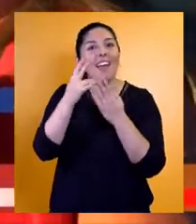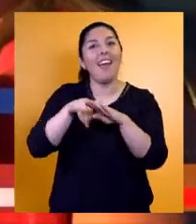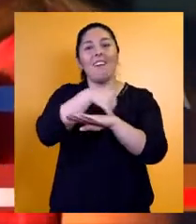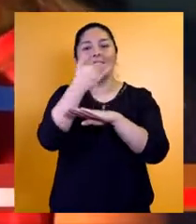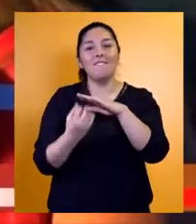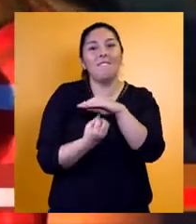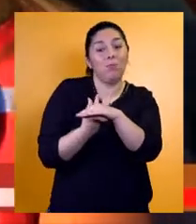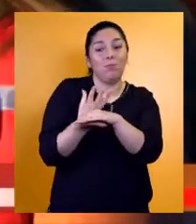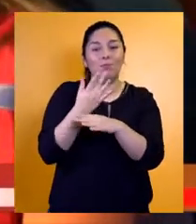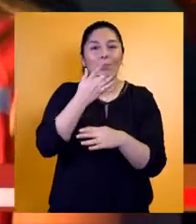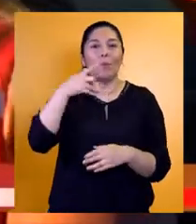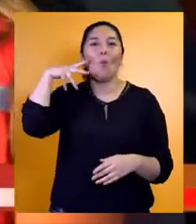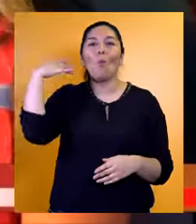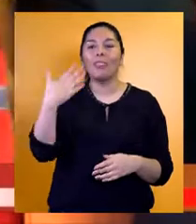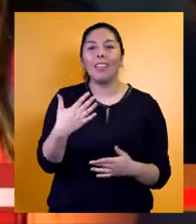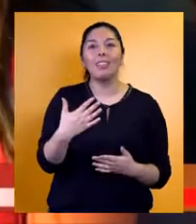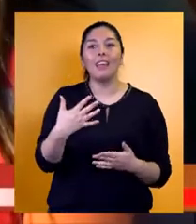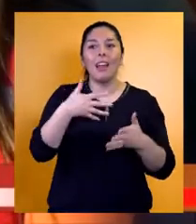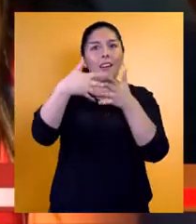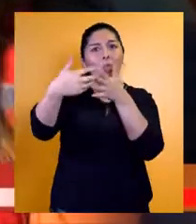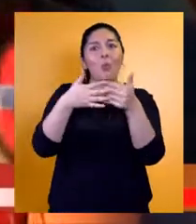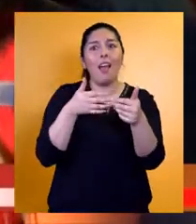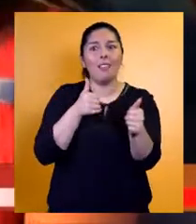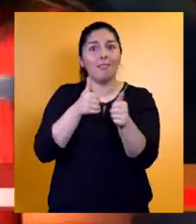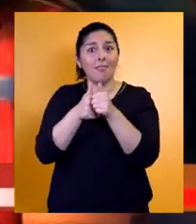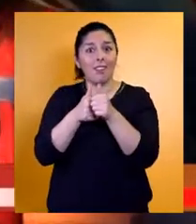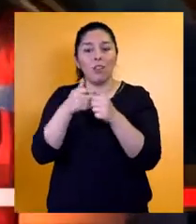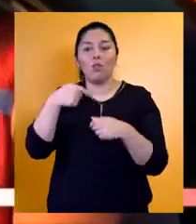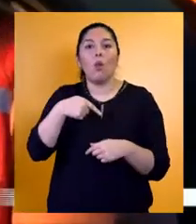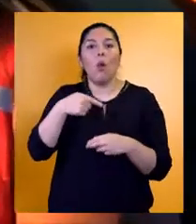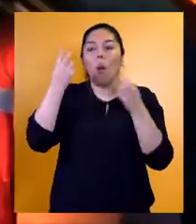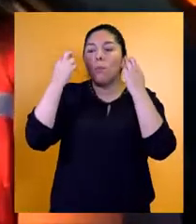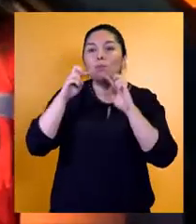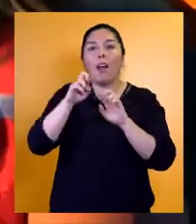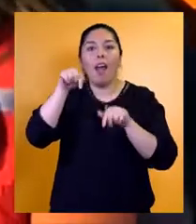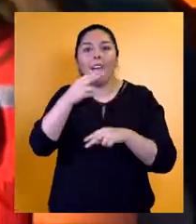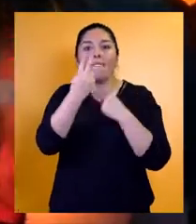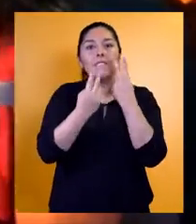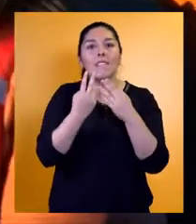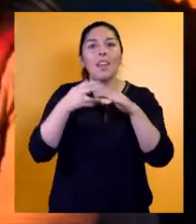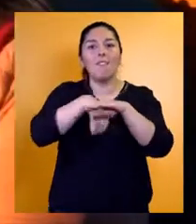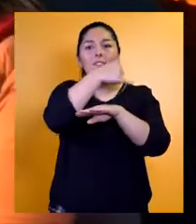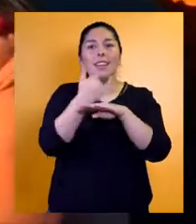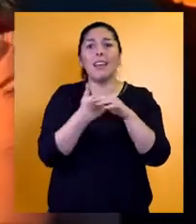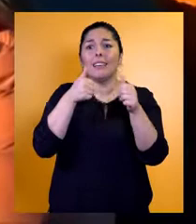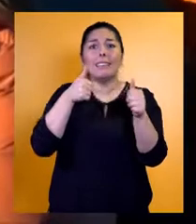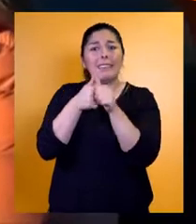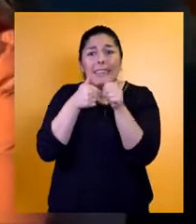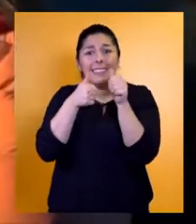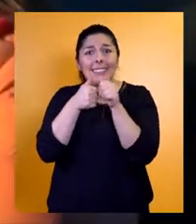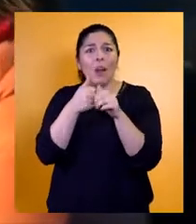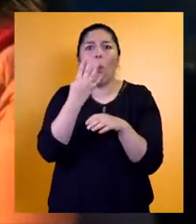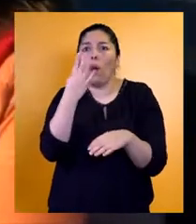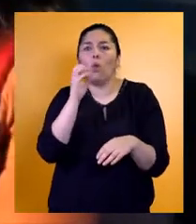de Auchaque, que vengan a ver estos avistamientos que son espectaculares verlos de cerca. Hoy día tuvimos la posibilidad de ver las ballenas muy